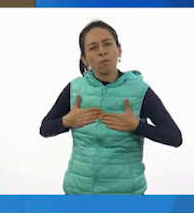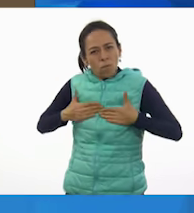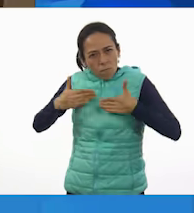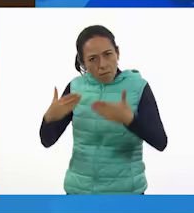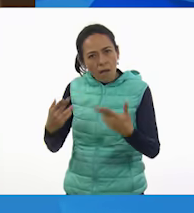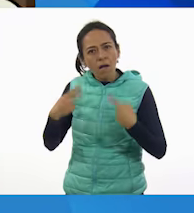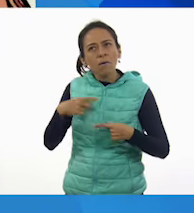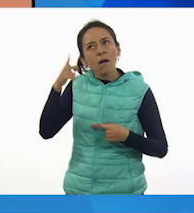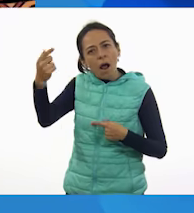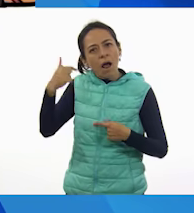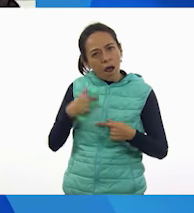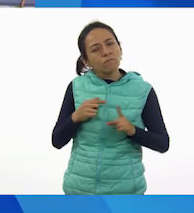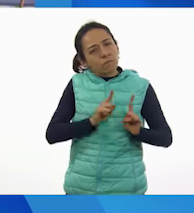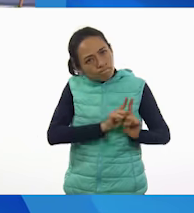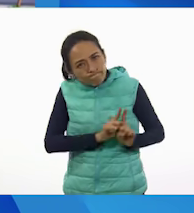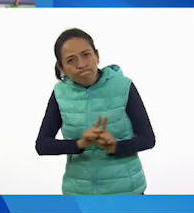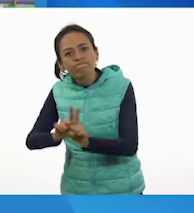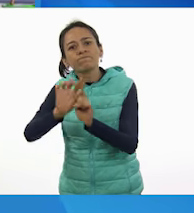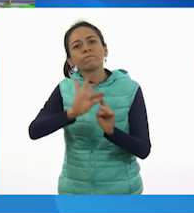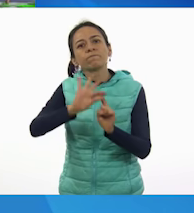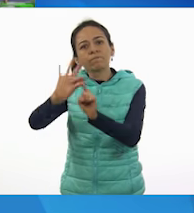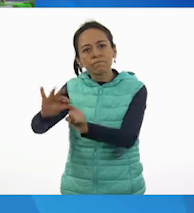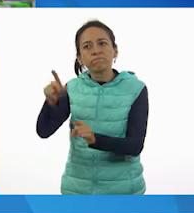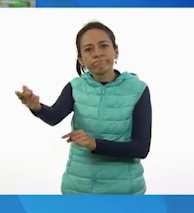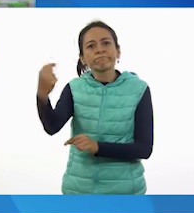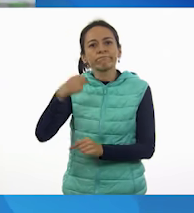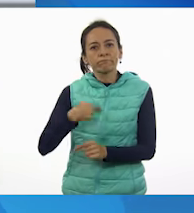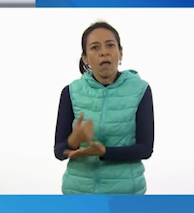acompañe ante la autoridad que puede ayudarte.